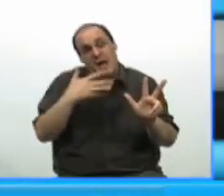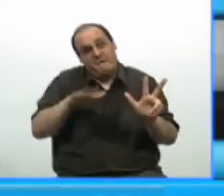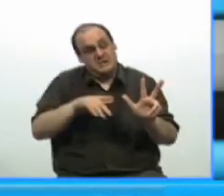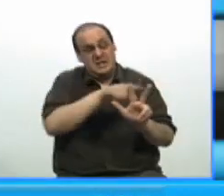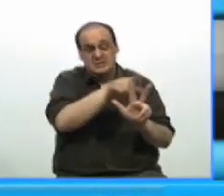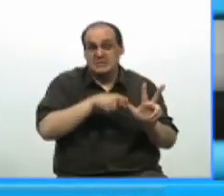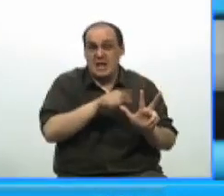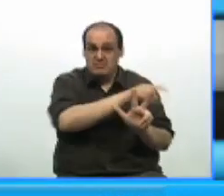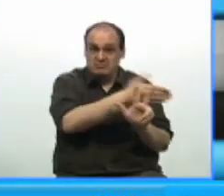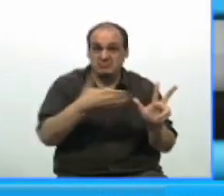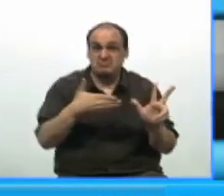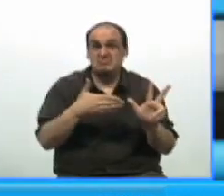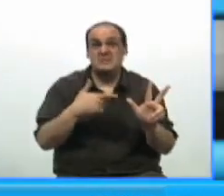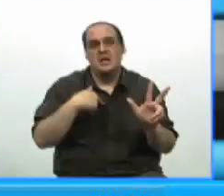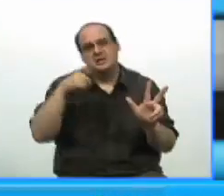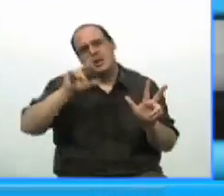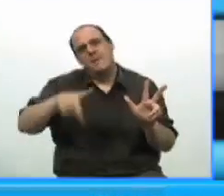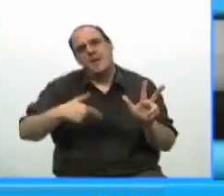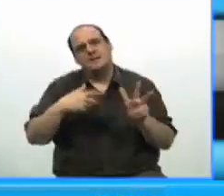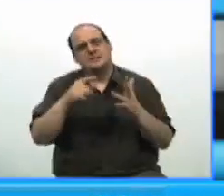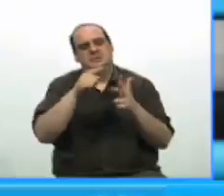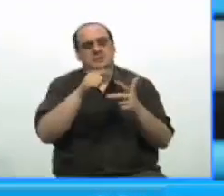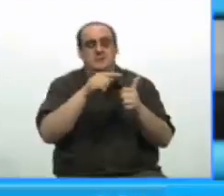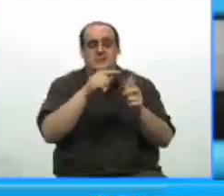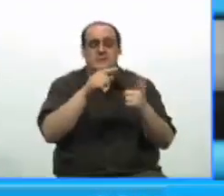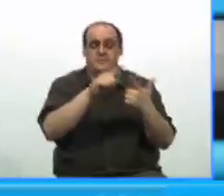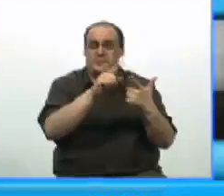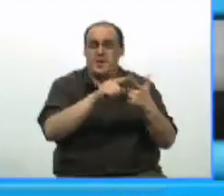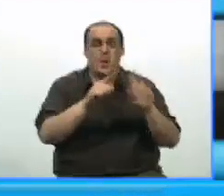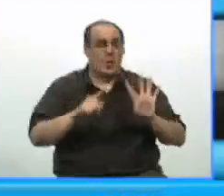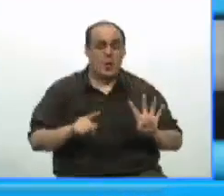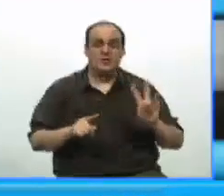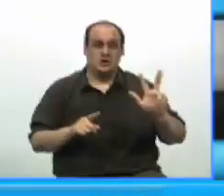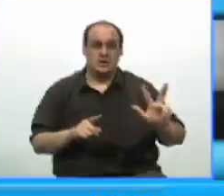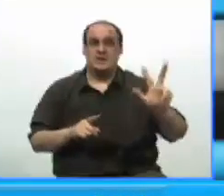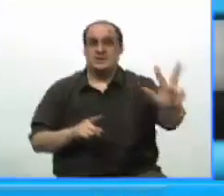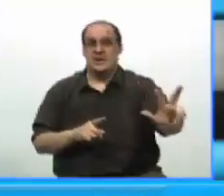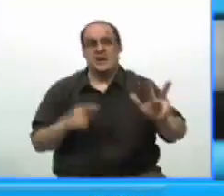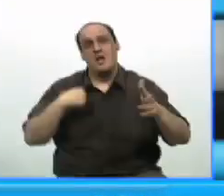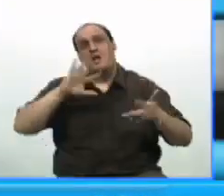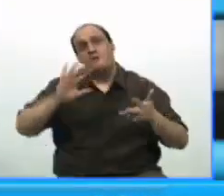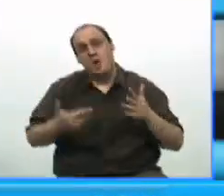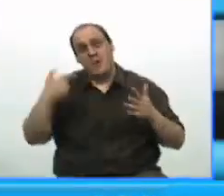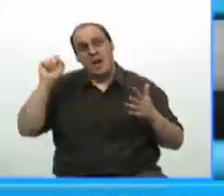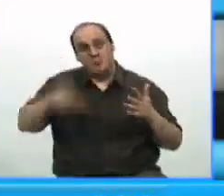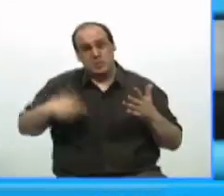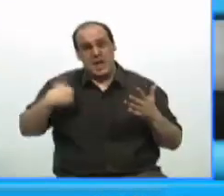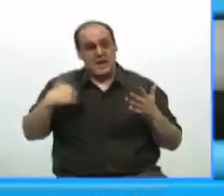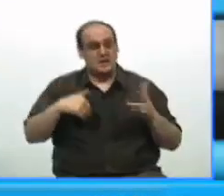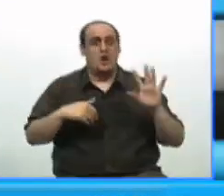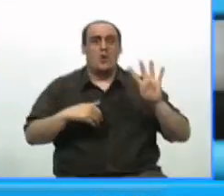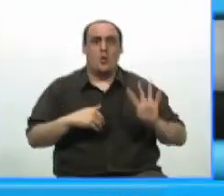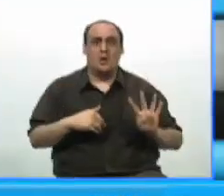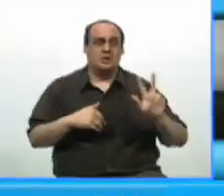Un sistema que es el que se está usando en todos lados, que es el 4-3-3. Y el sistema tradicional argentino, que es el 4-3-1-2. En